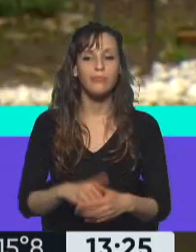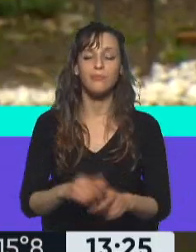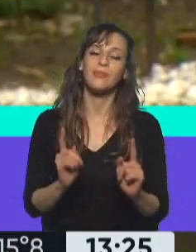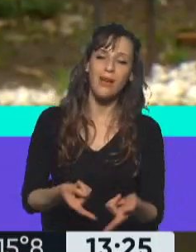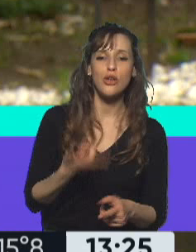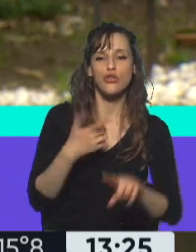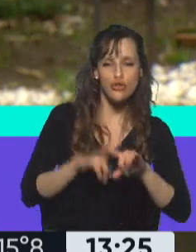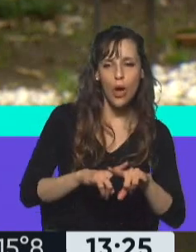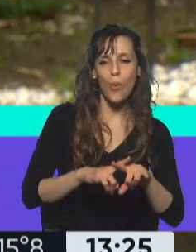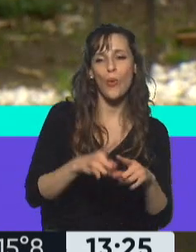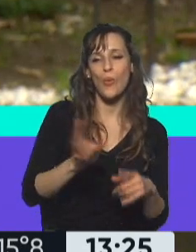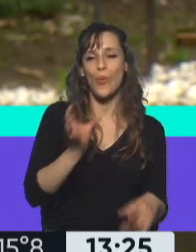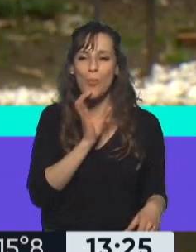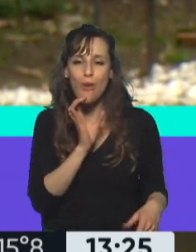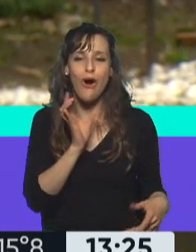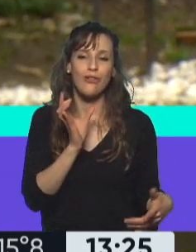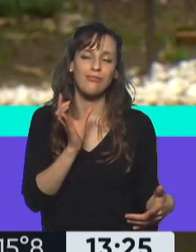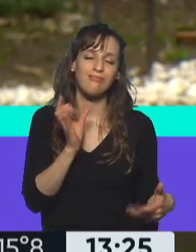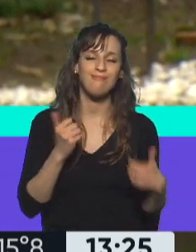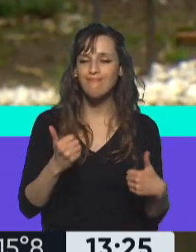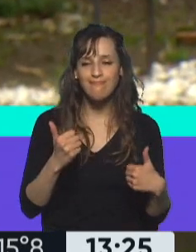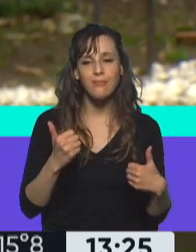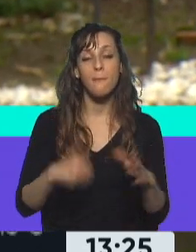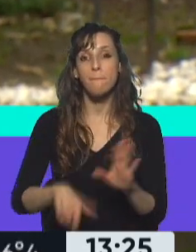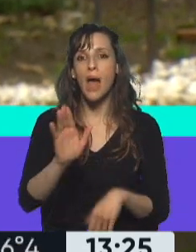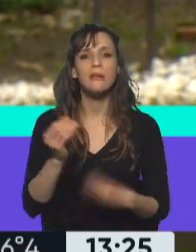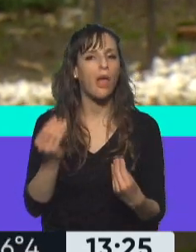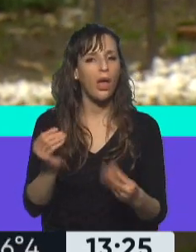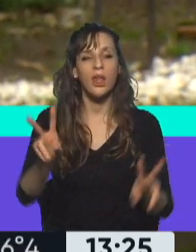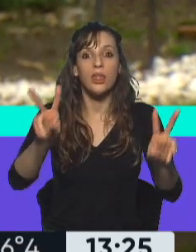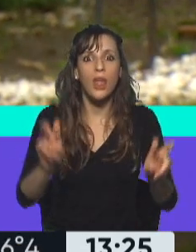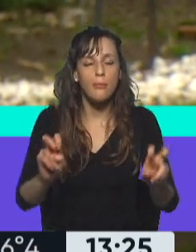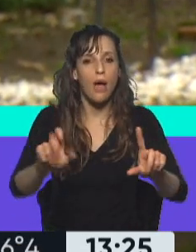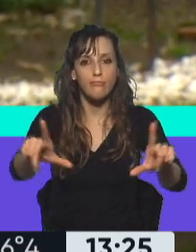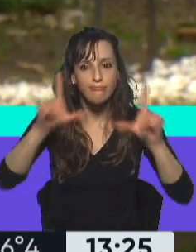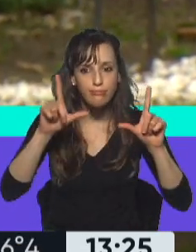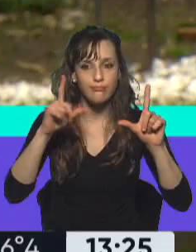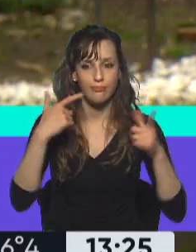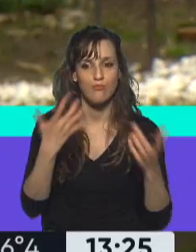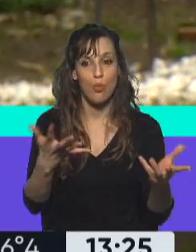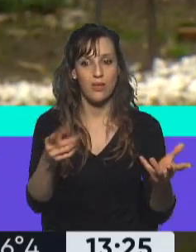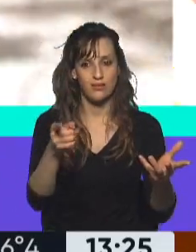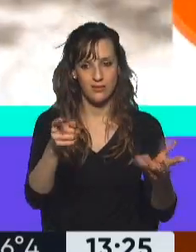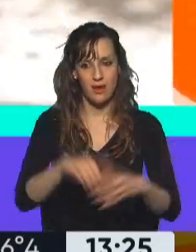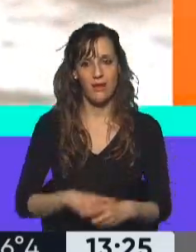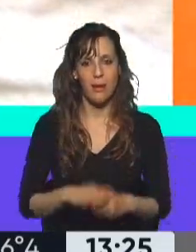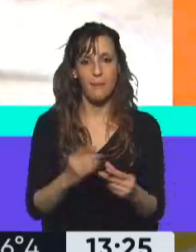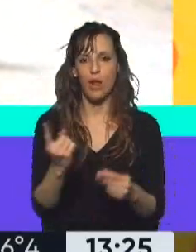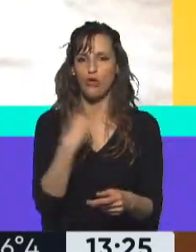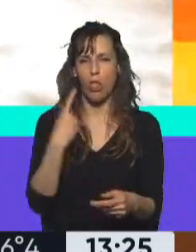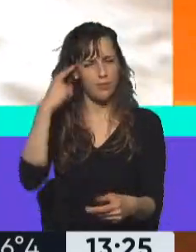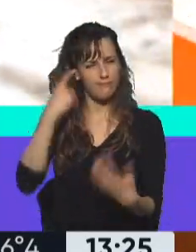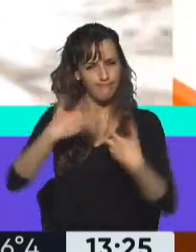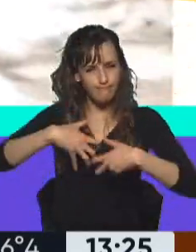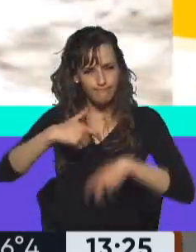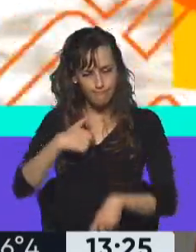humor, sensibilidad, lo que quiere hacer es como poner en primera plana el tema y poder, digamos, identificarnos e interpelarnos con eso.